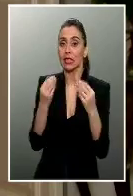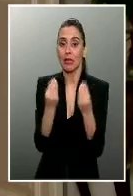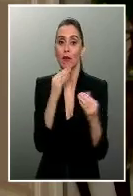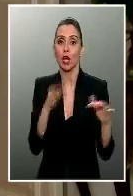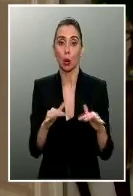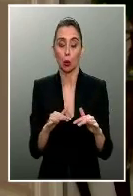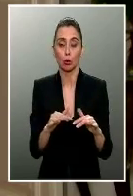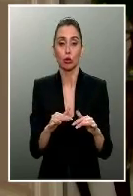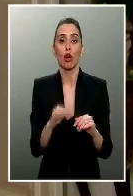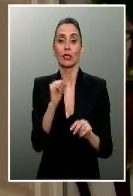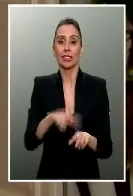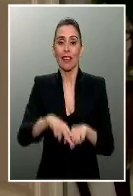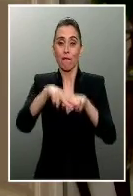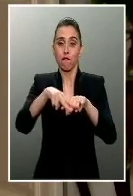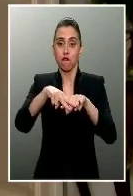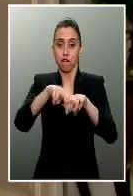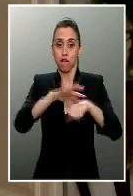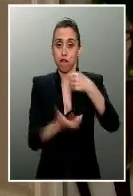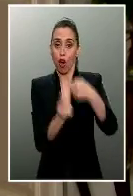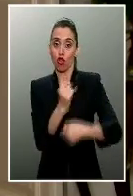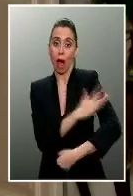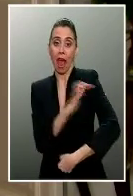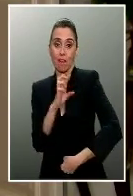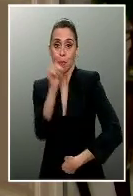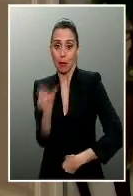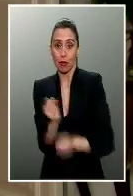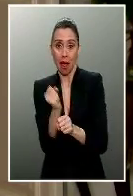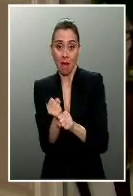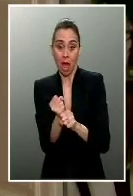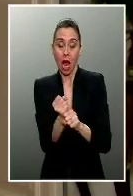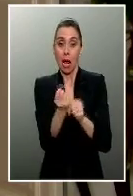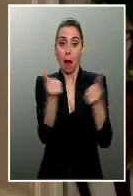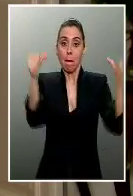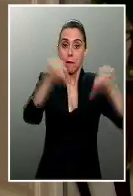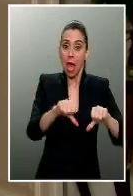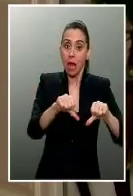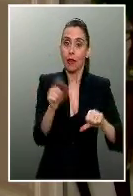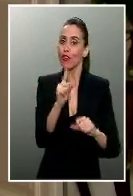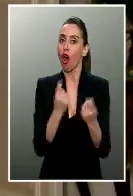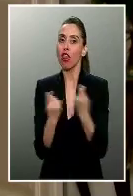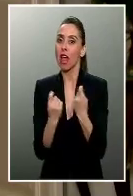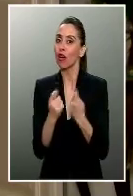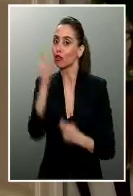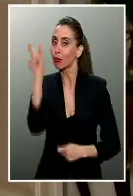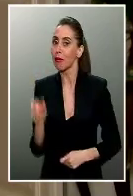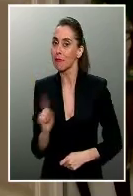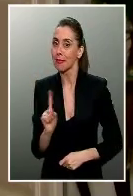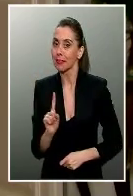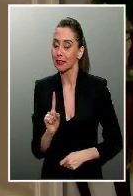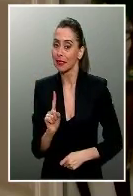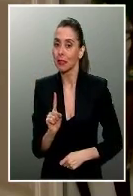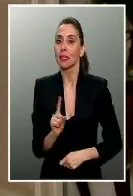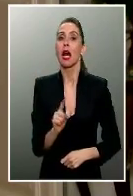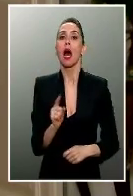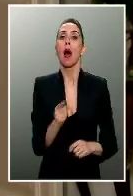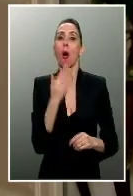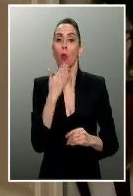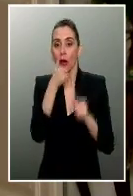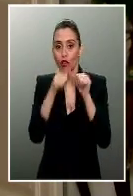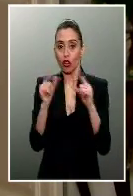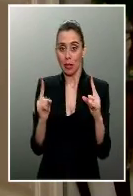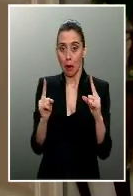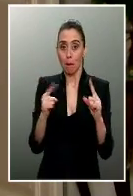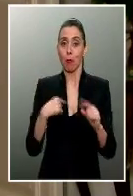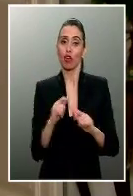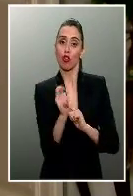las pérdidas de los fondos de los trabajadores no pueden ser un negocio para nadie por ejemplo en los pedidos en que los fondos de un